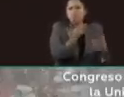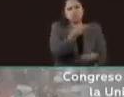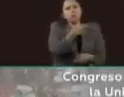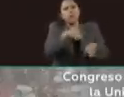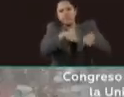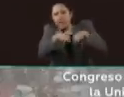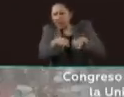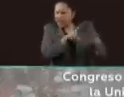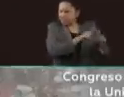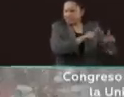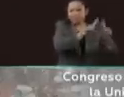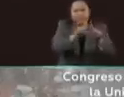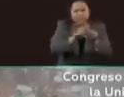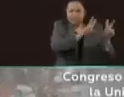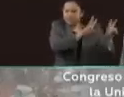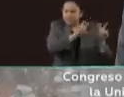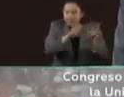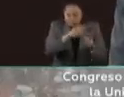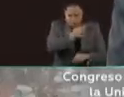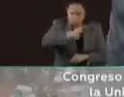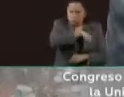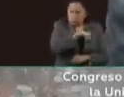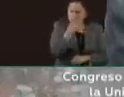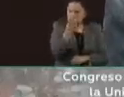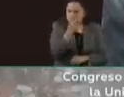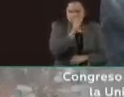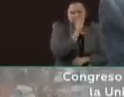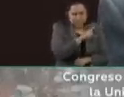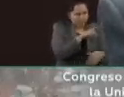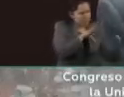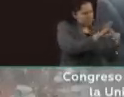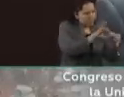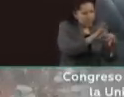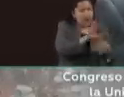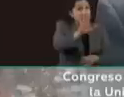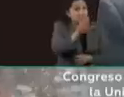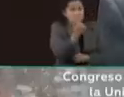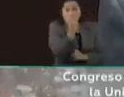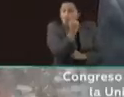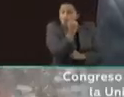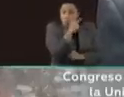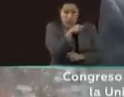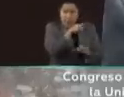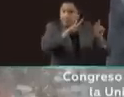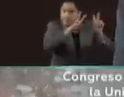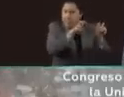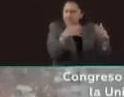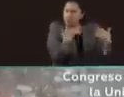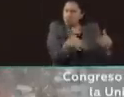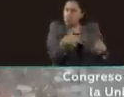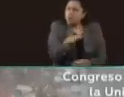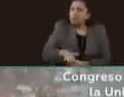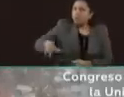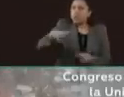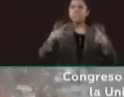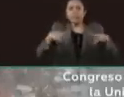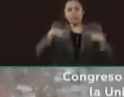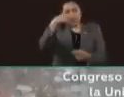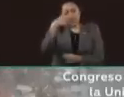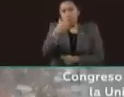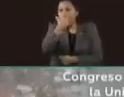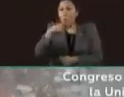más. Pero hay una en particular que le ha cambiado la vida a millones y millones de mexicanas y